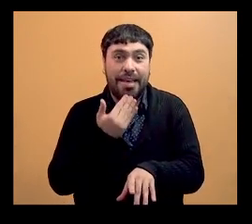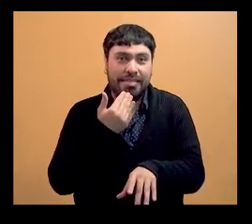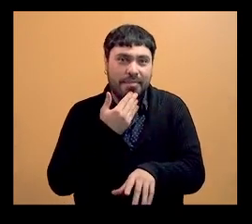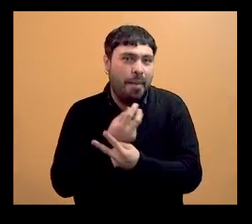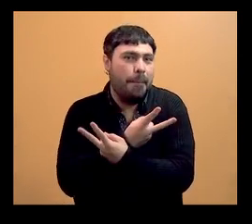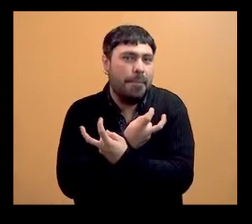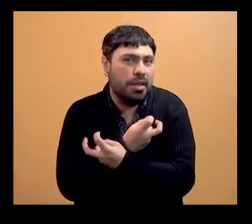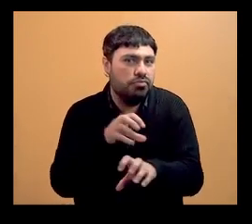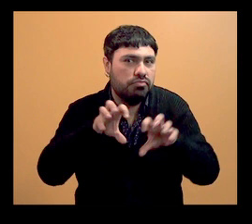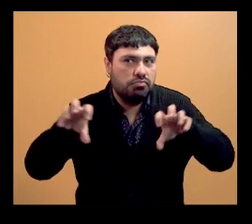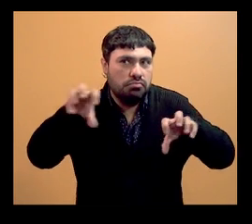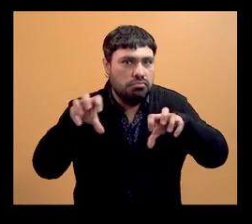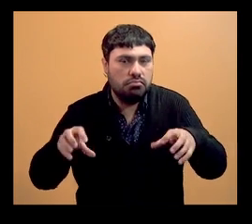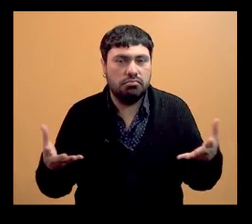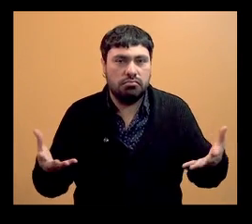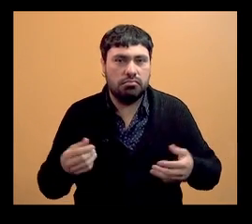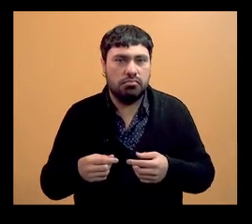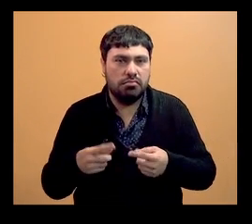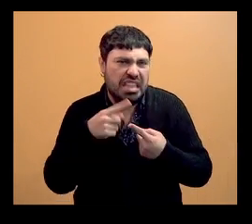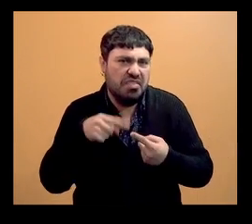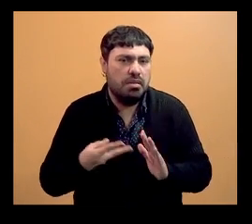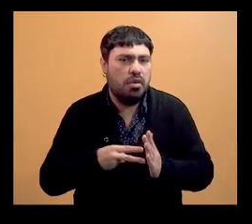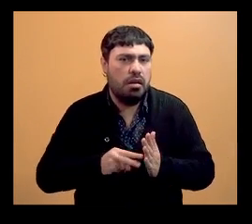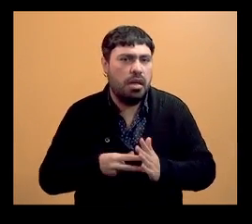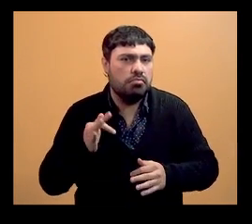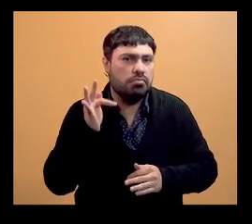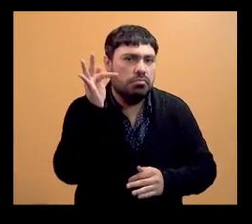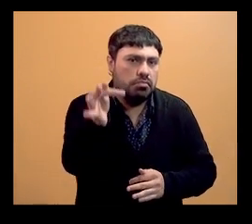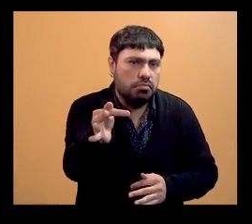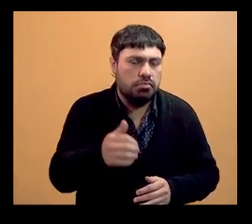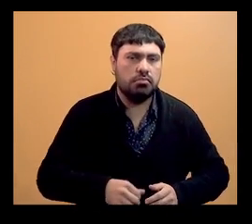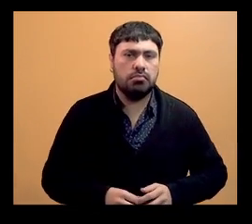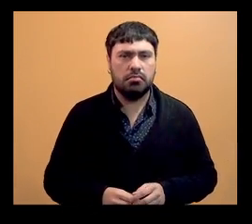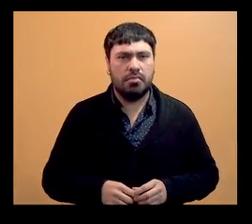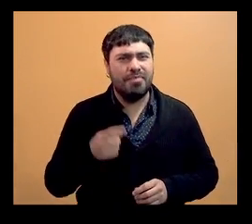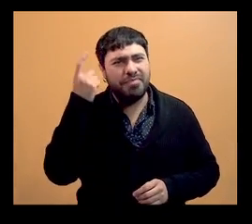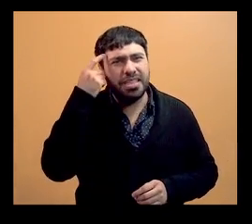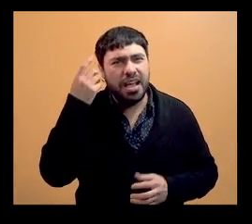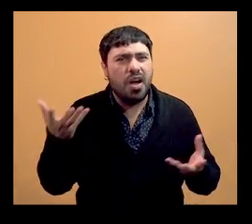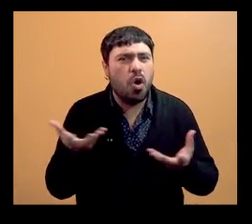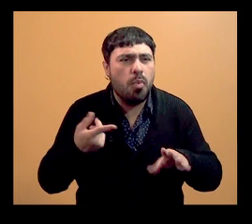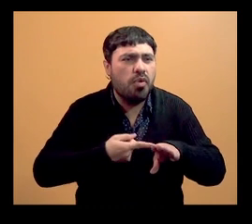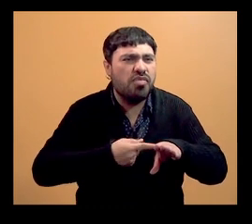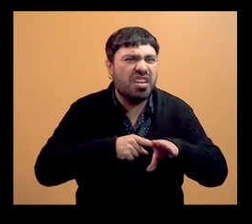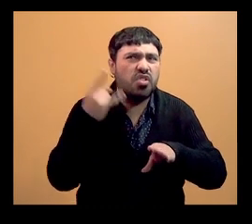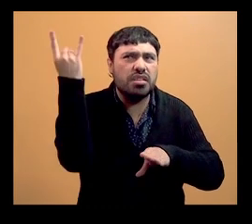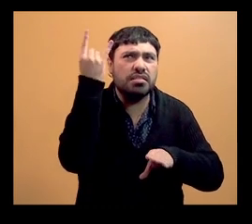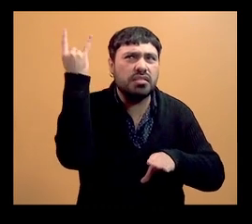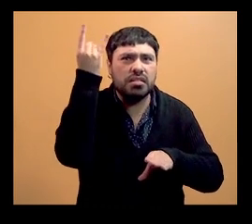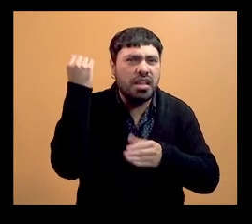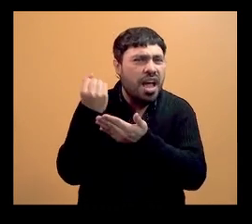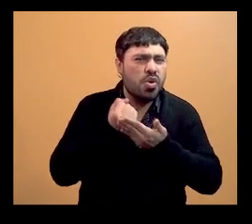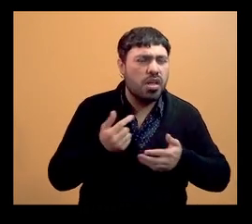como algo de lo que preocuparnos, así que tal vez por ahí preguntarnos cómo podríamos beneficiarnos de eso. También lo dejo como una pregunta abierta, y si